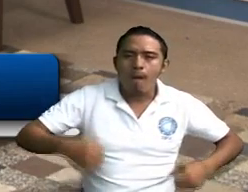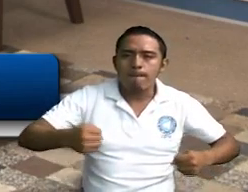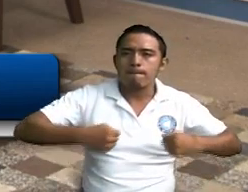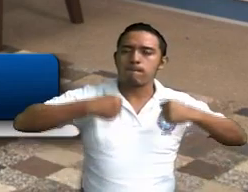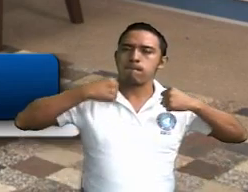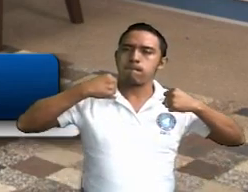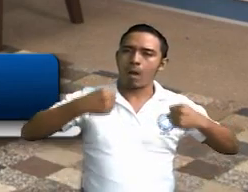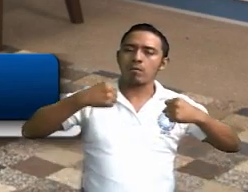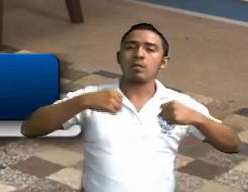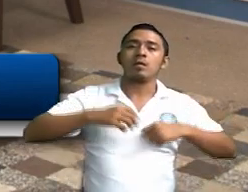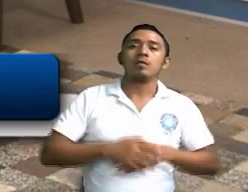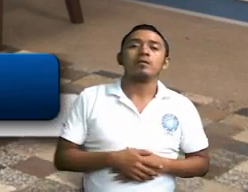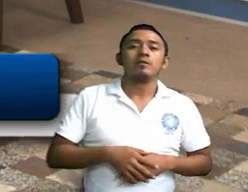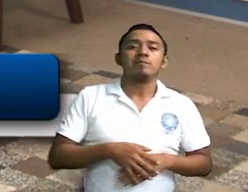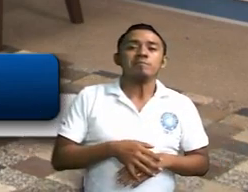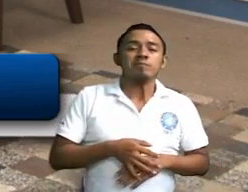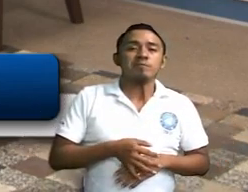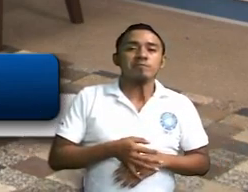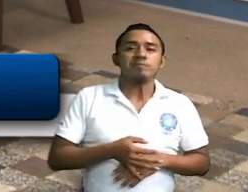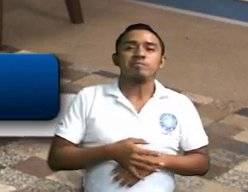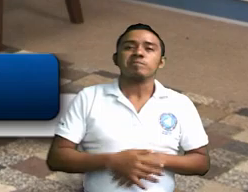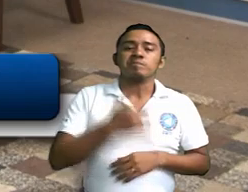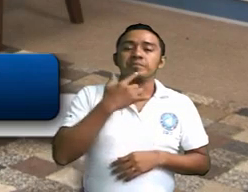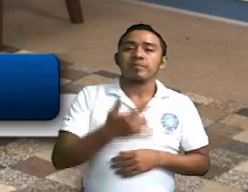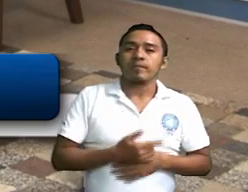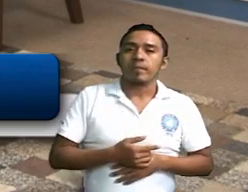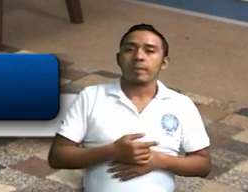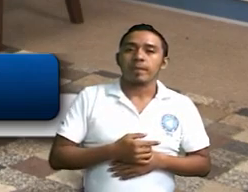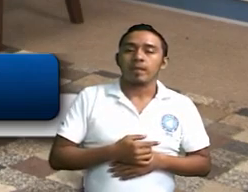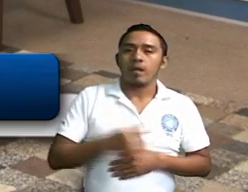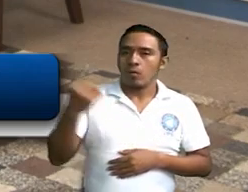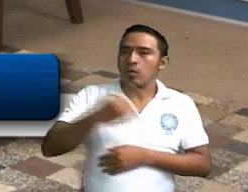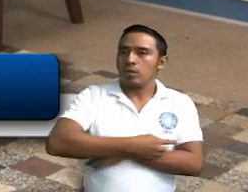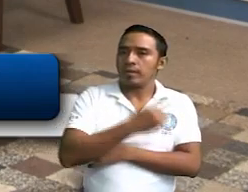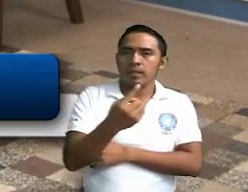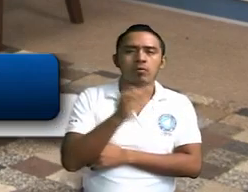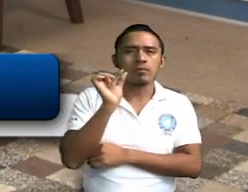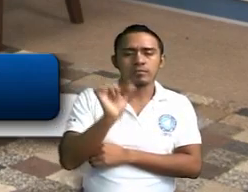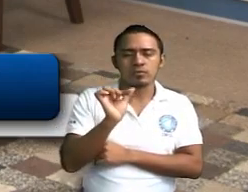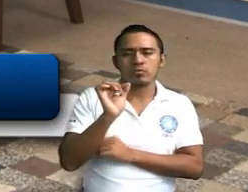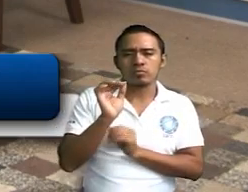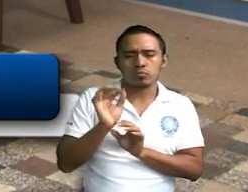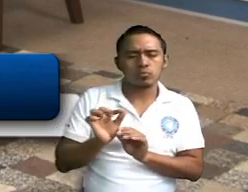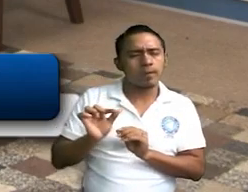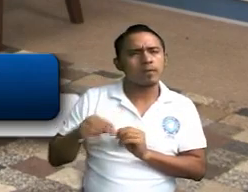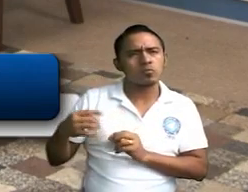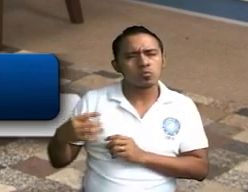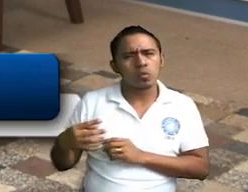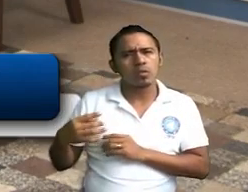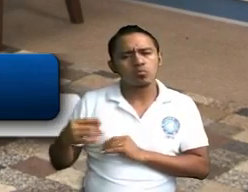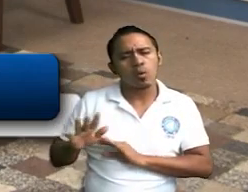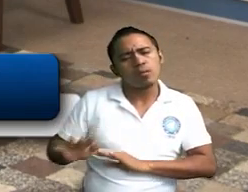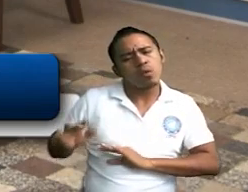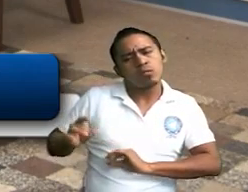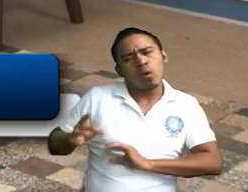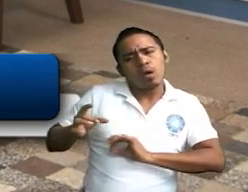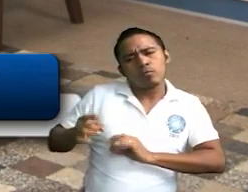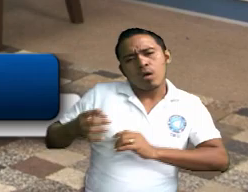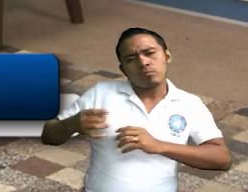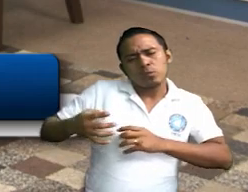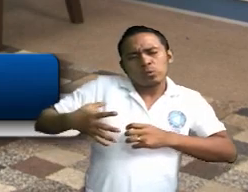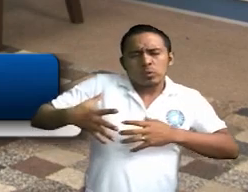Dolor de cadera que te refieren de que no apareció de un día para otro, sino que ha ido paulatino, ha sido